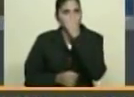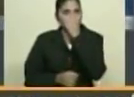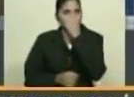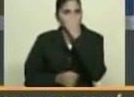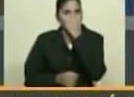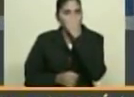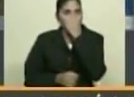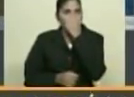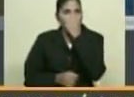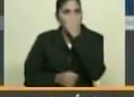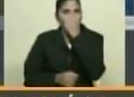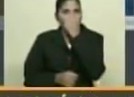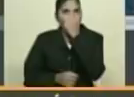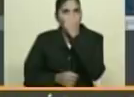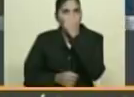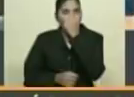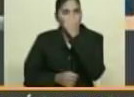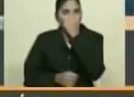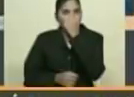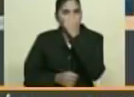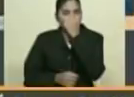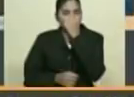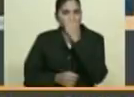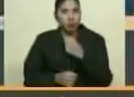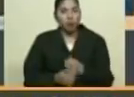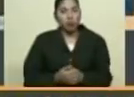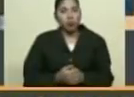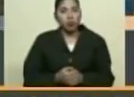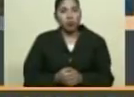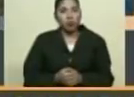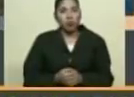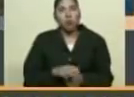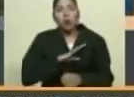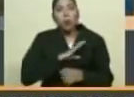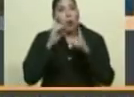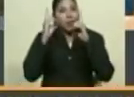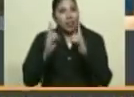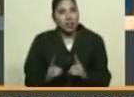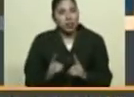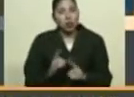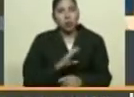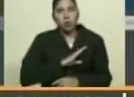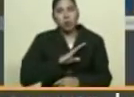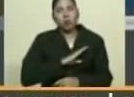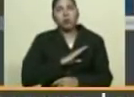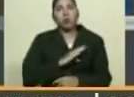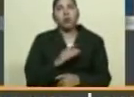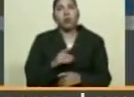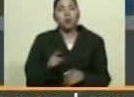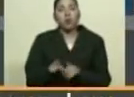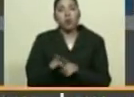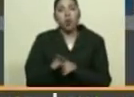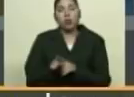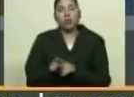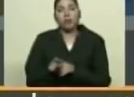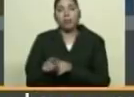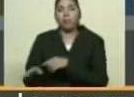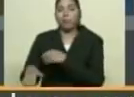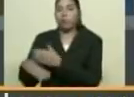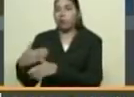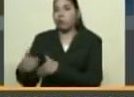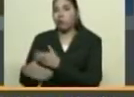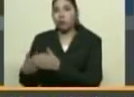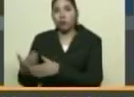los confundan nunca. Y decía que este compañero estaba aquí comandando y le pidieron una terna para venir a